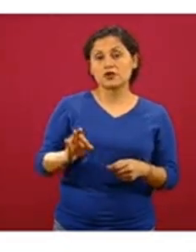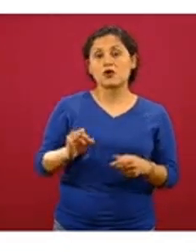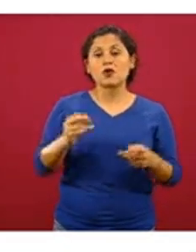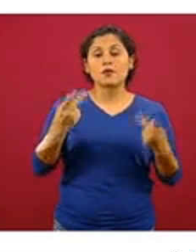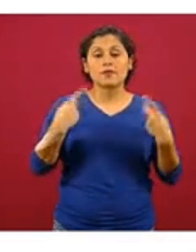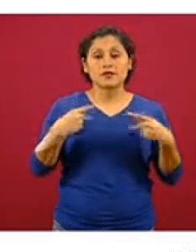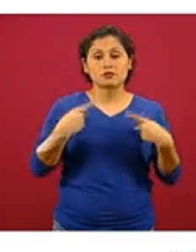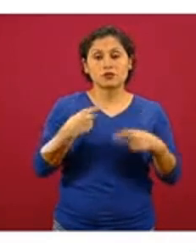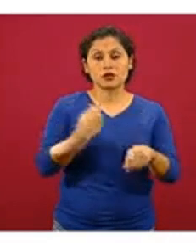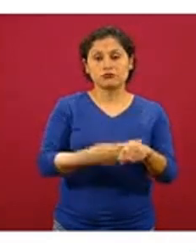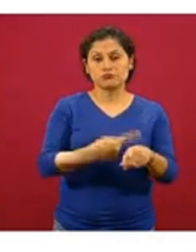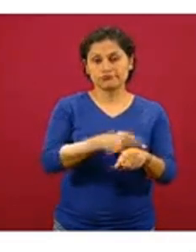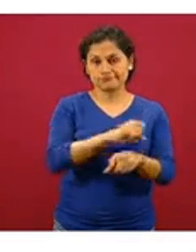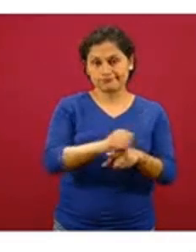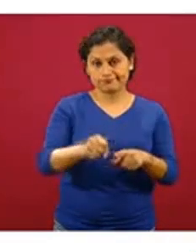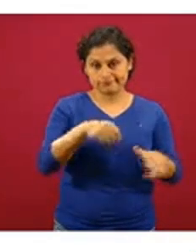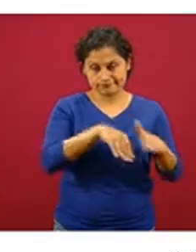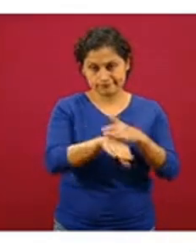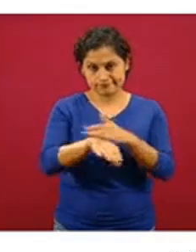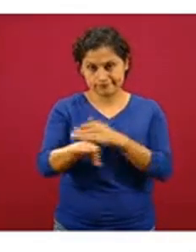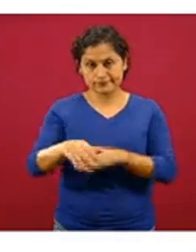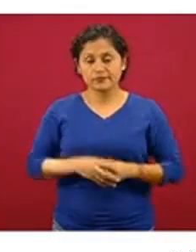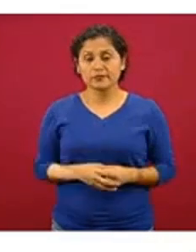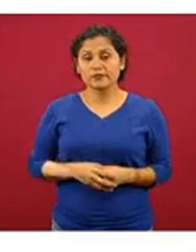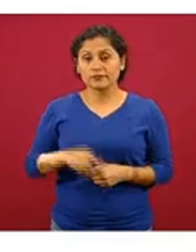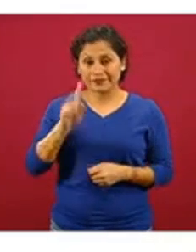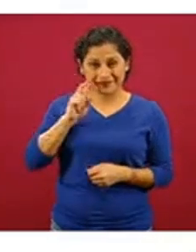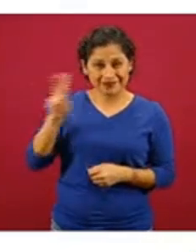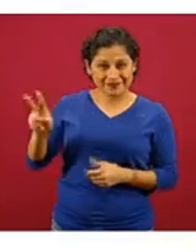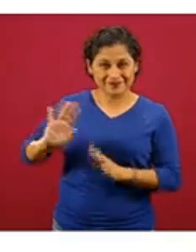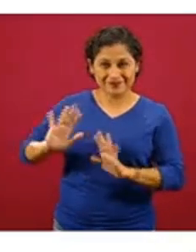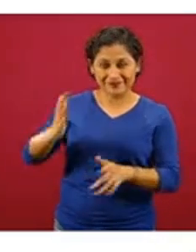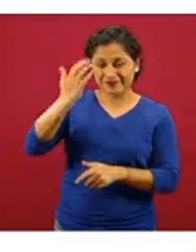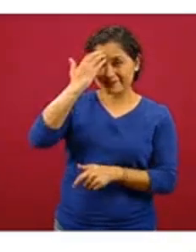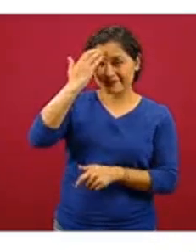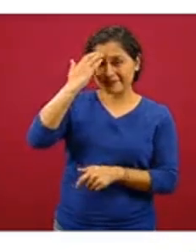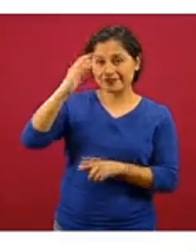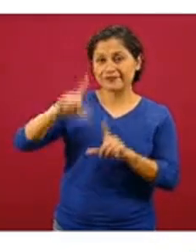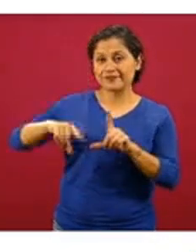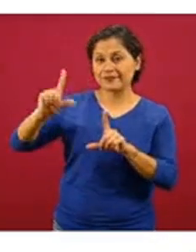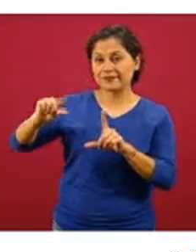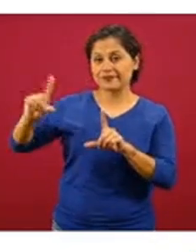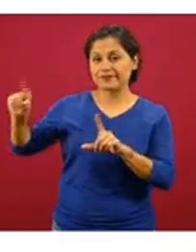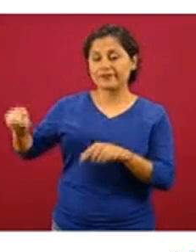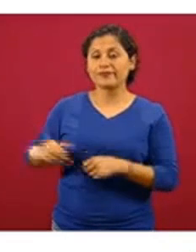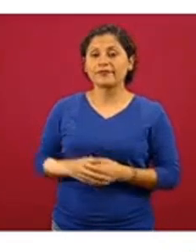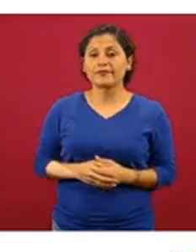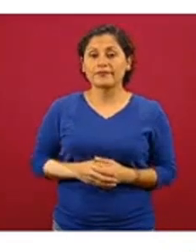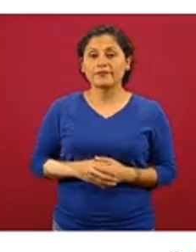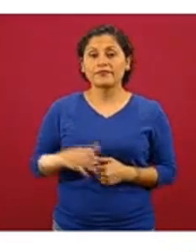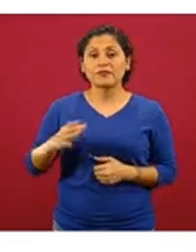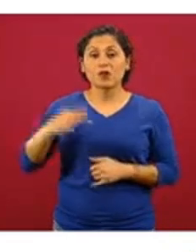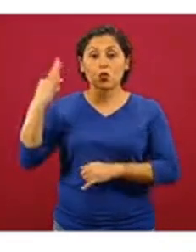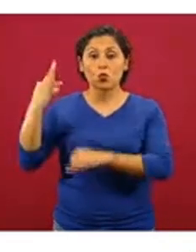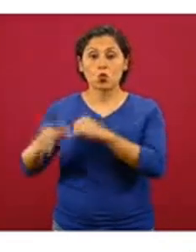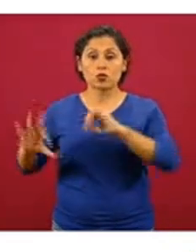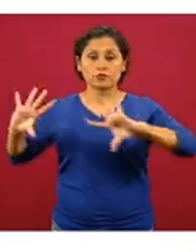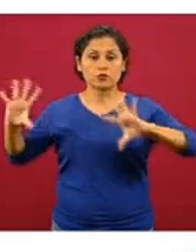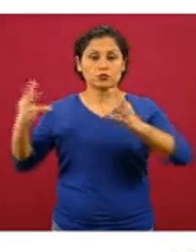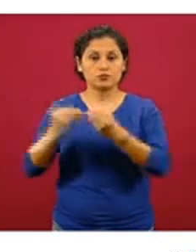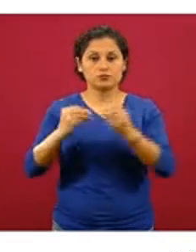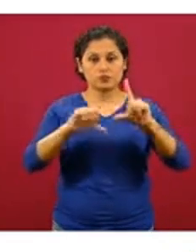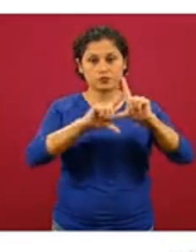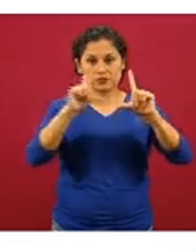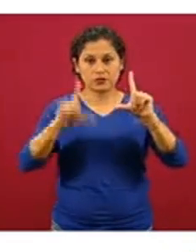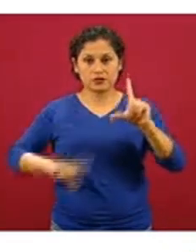siguiente. En estas gráficas de barras que ustedes conocen muy bien, en el extremo derecho se ve la situación nacional, de ahí las